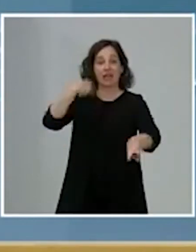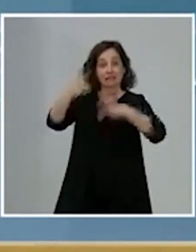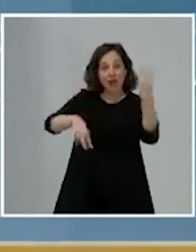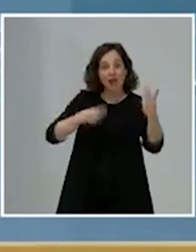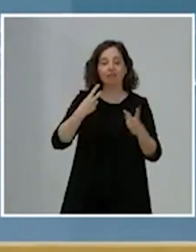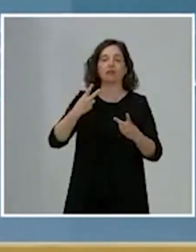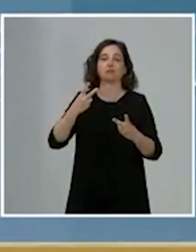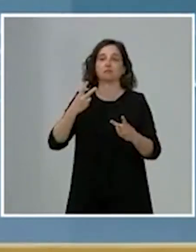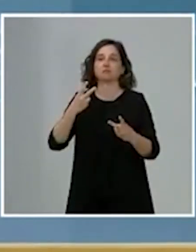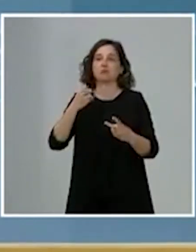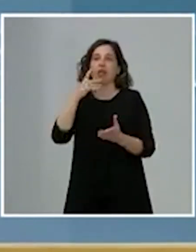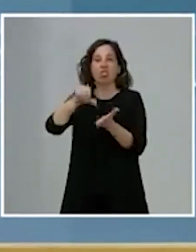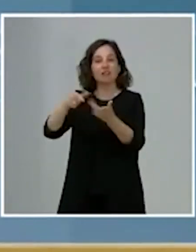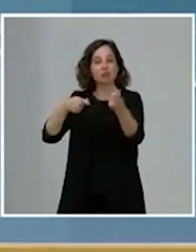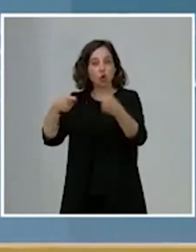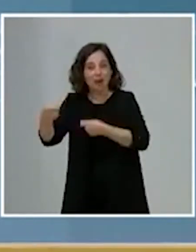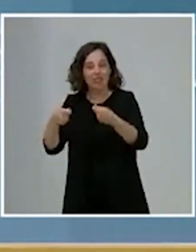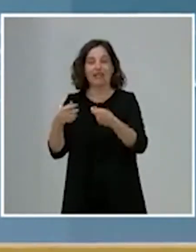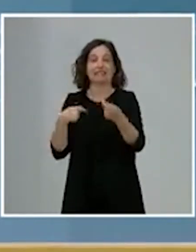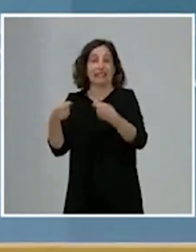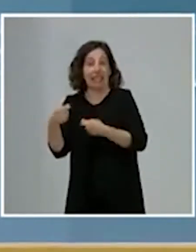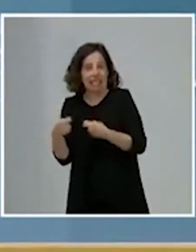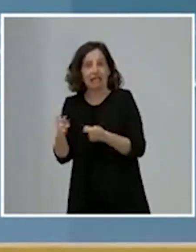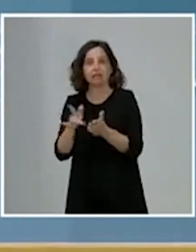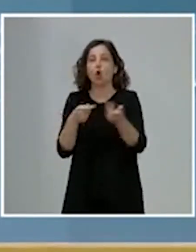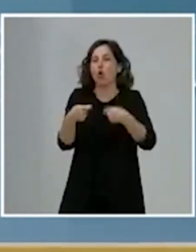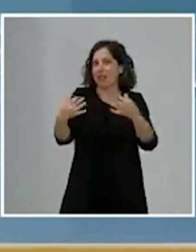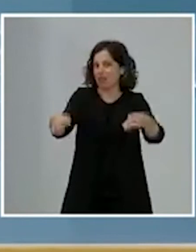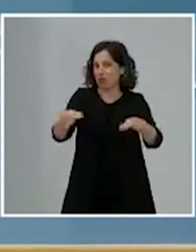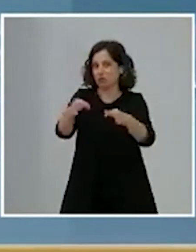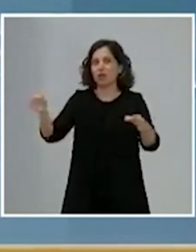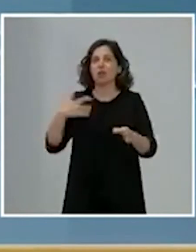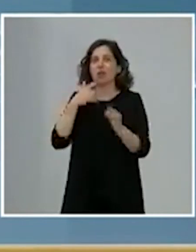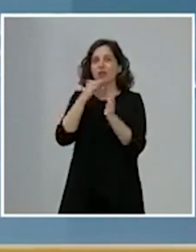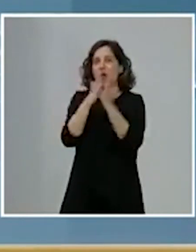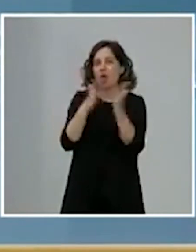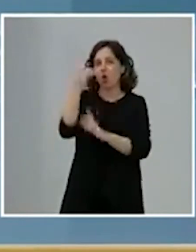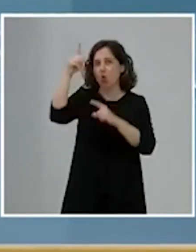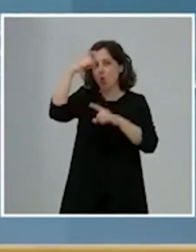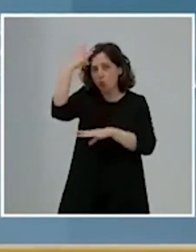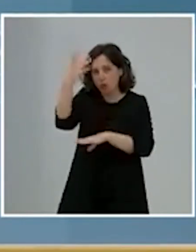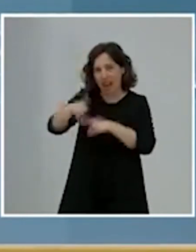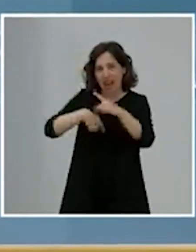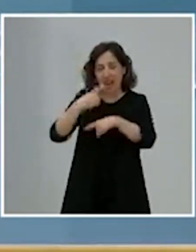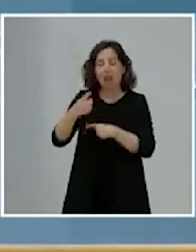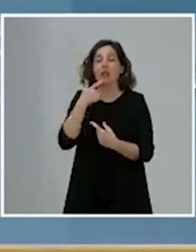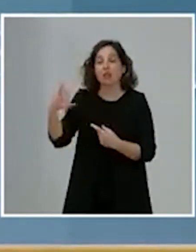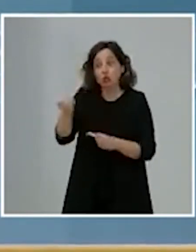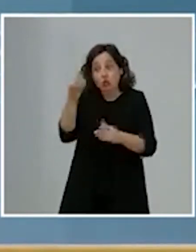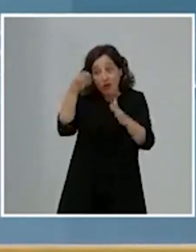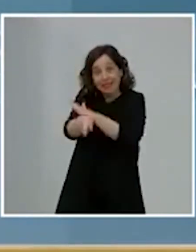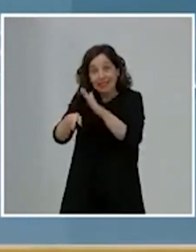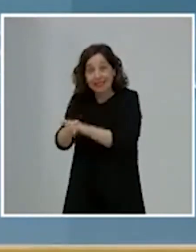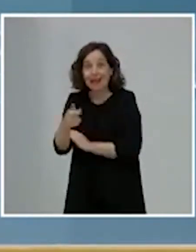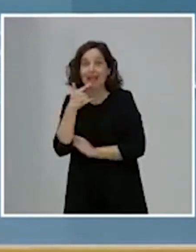de hostelería, centros comerciales en tiendas, en comercios, bibliotecas o centros culturales, monumentos,